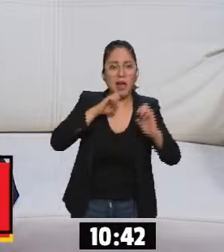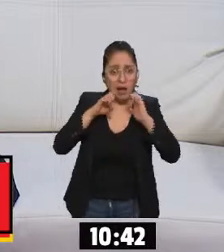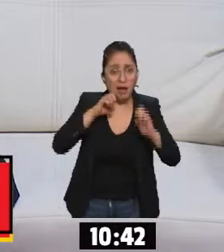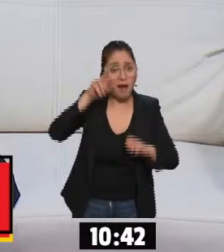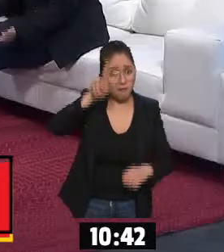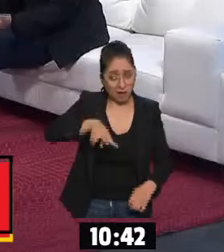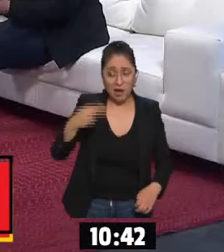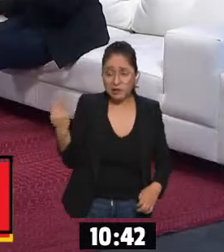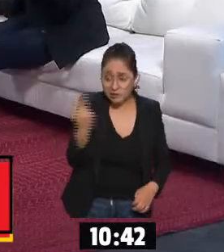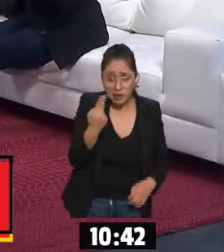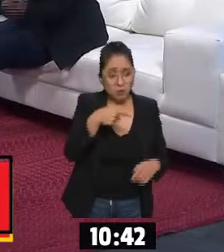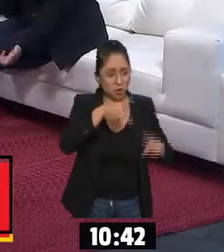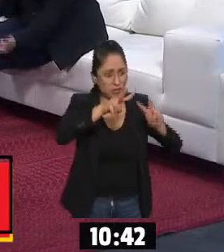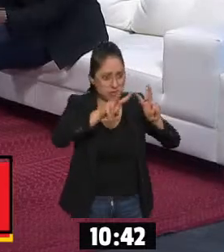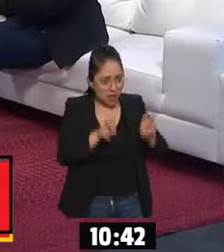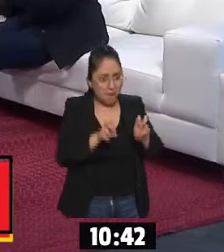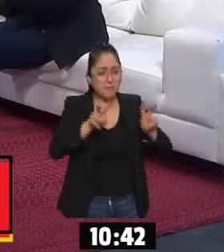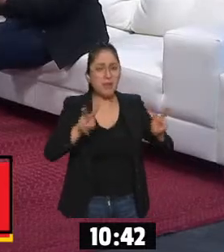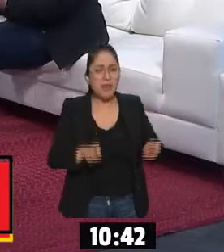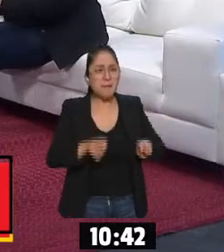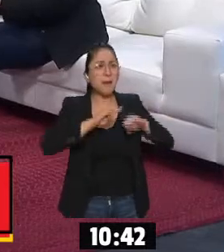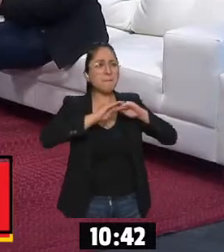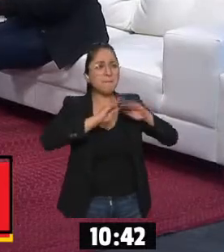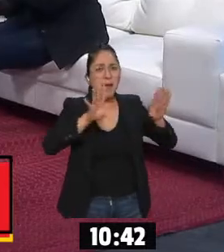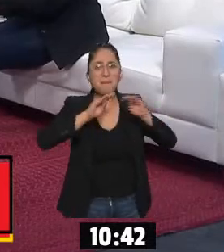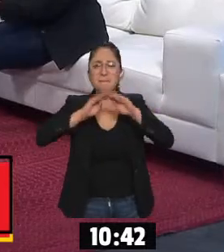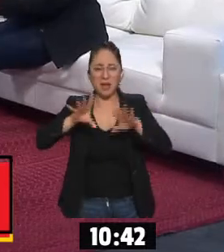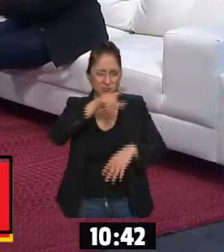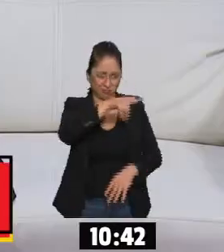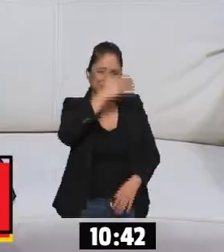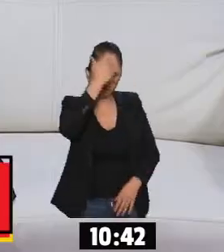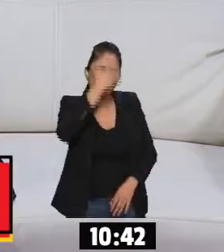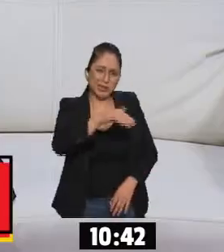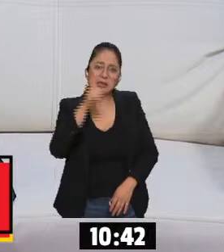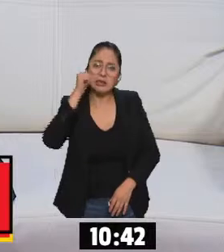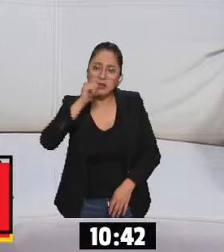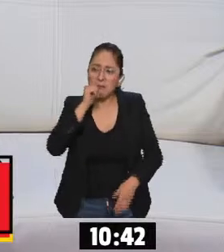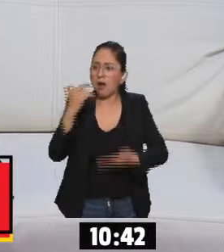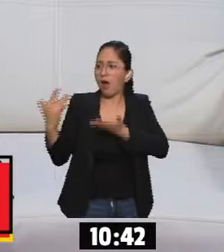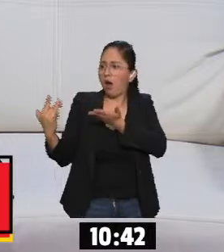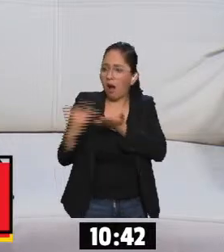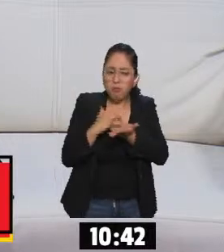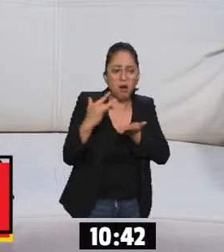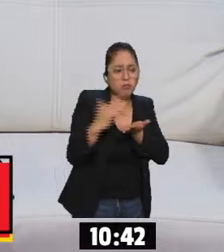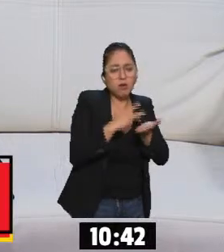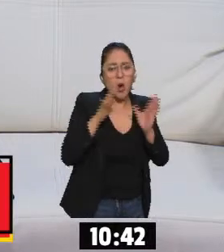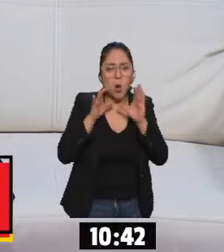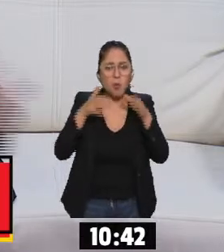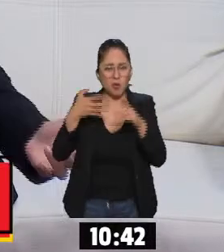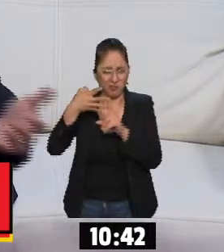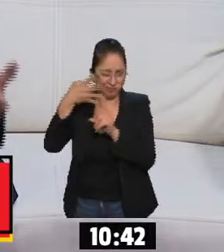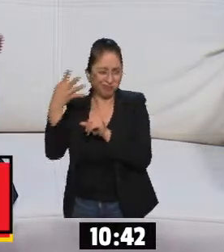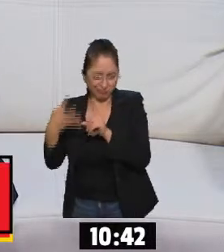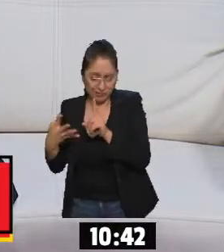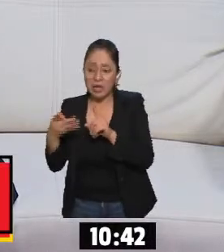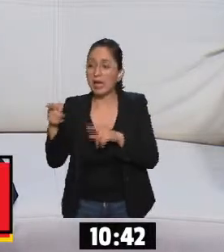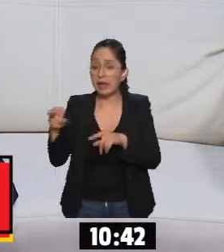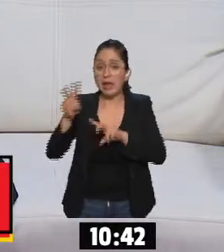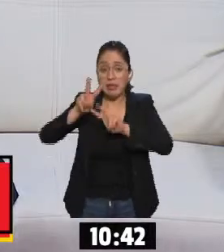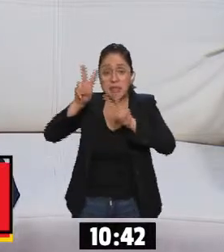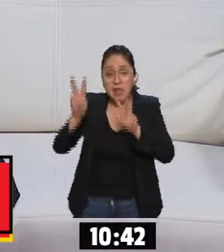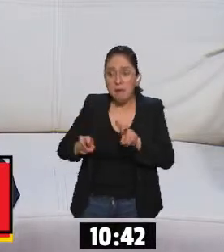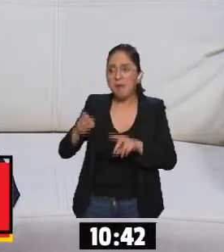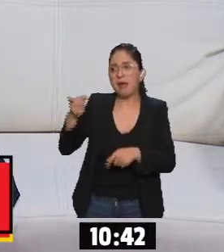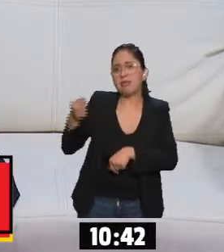se hable de estos temas, que haya más programas, que como tú lo sabes y que siempre has apoyado el tema, que este tema se tiene que hablar todos los días y que